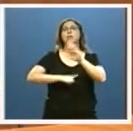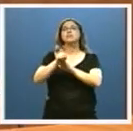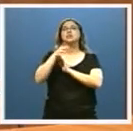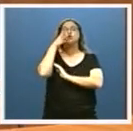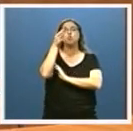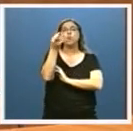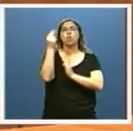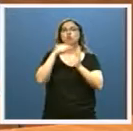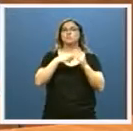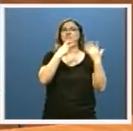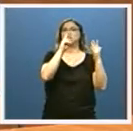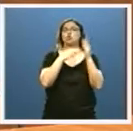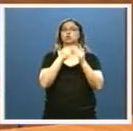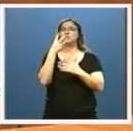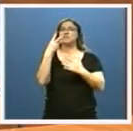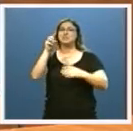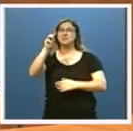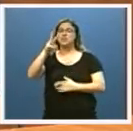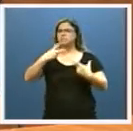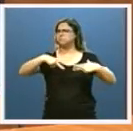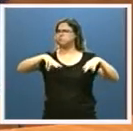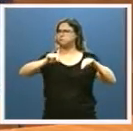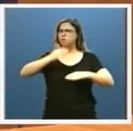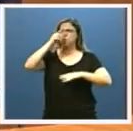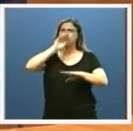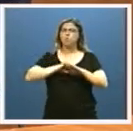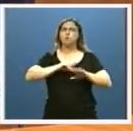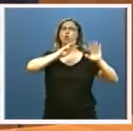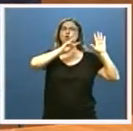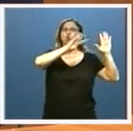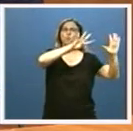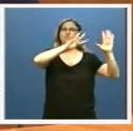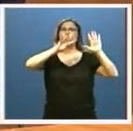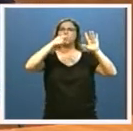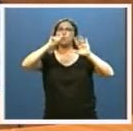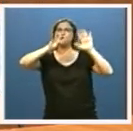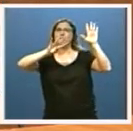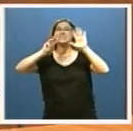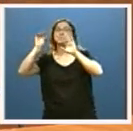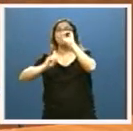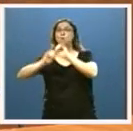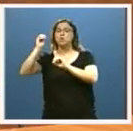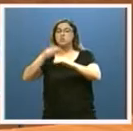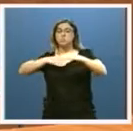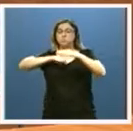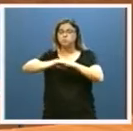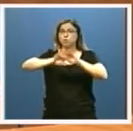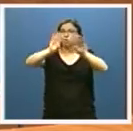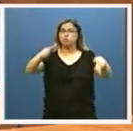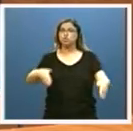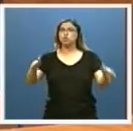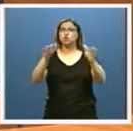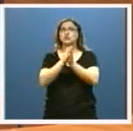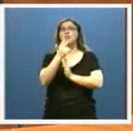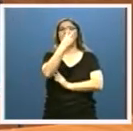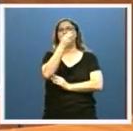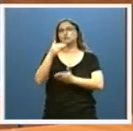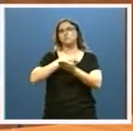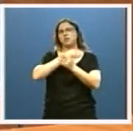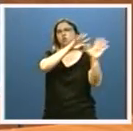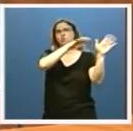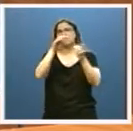con una ejecución del 99 con 97 por ciento que posibilita una inversión global de 2 mil 900 millones de euros y